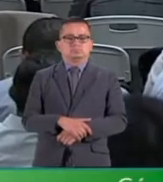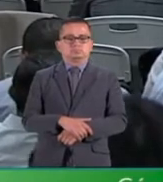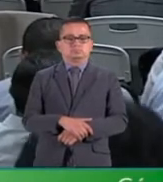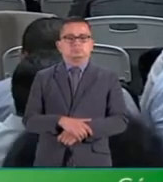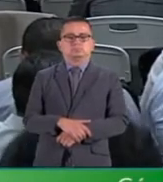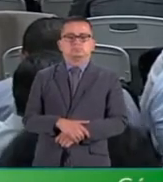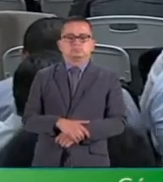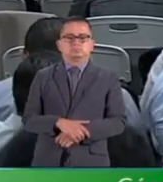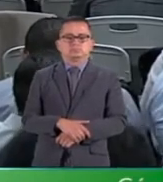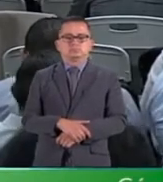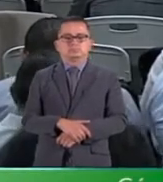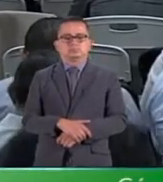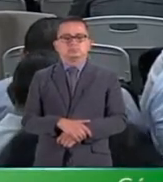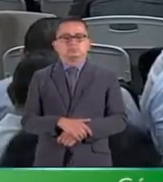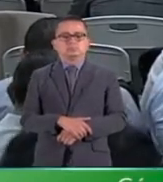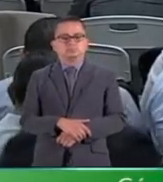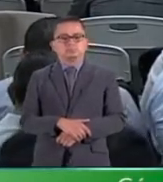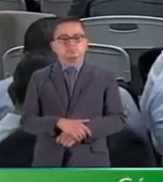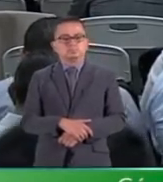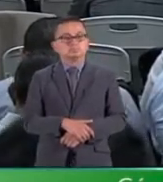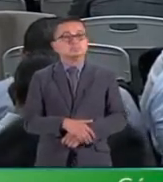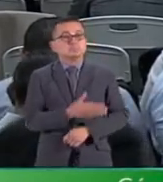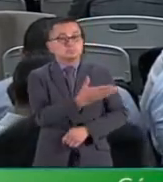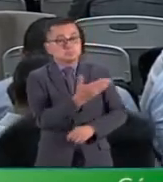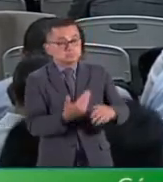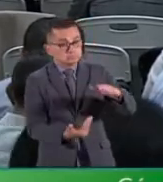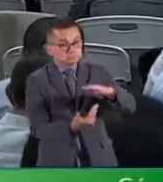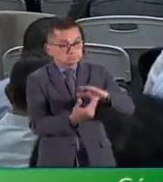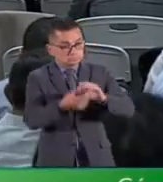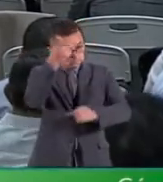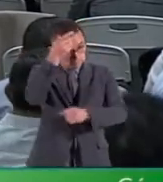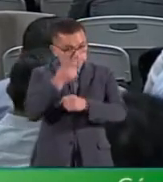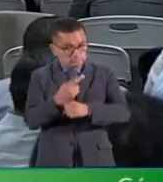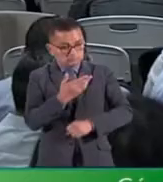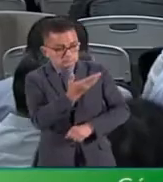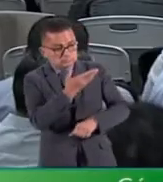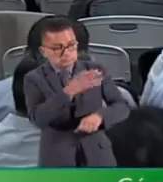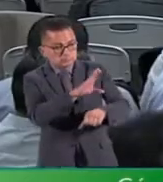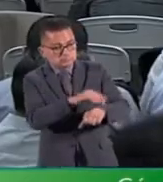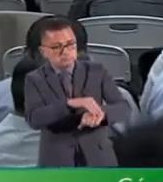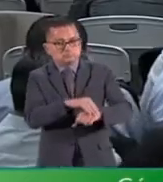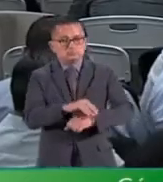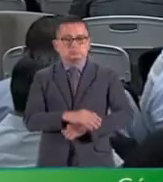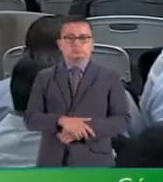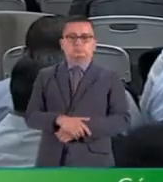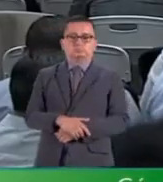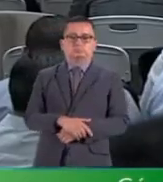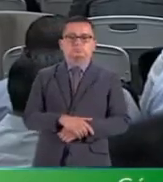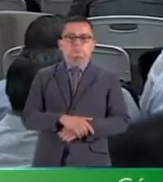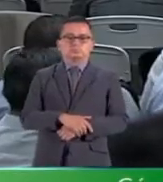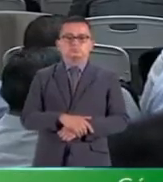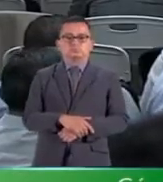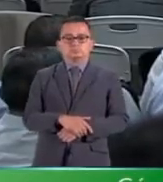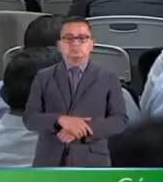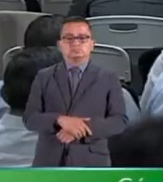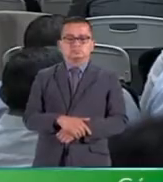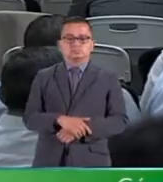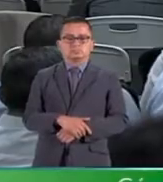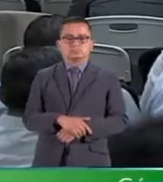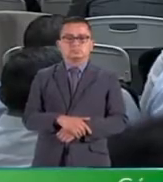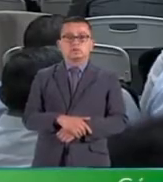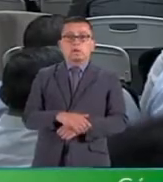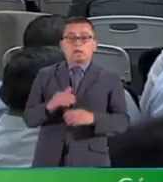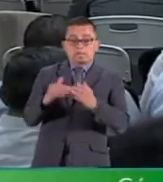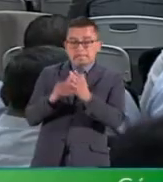con la venia de la mesa directiva, con el permiso de los miles de jóvenes y